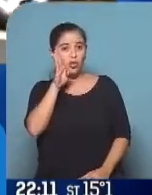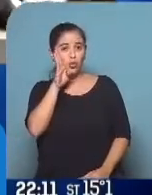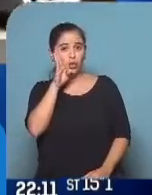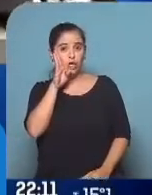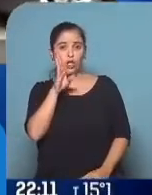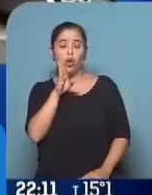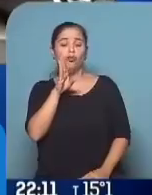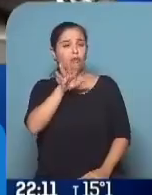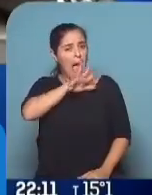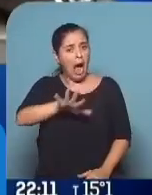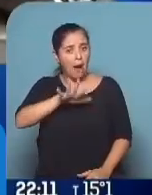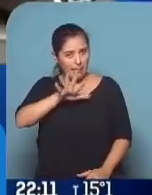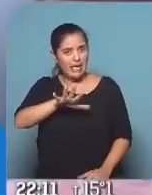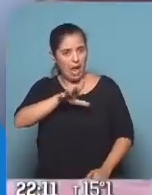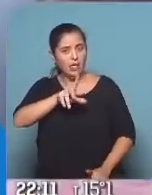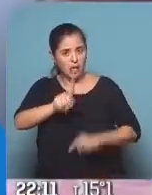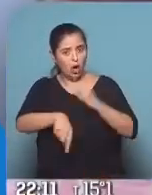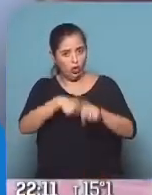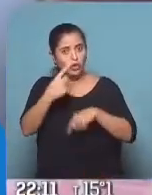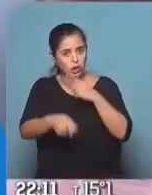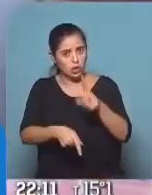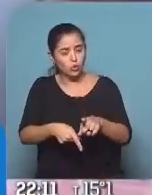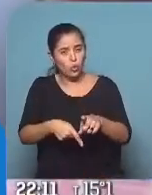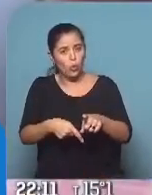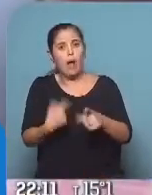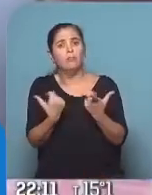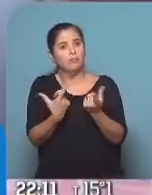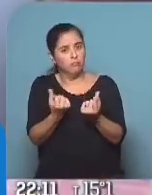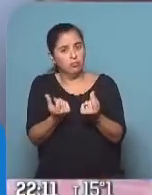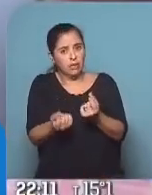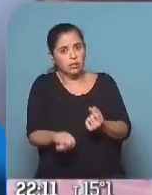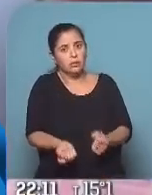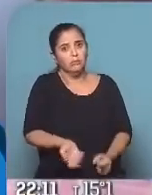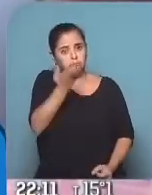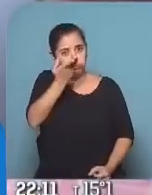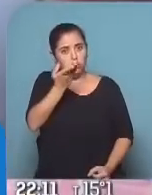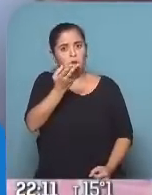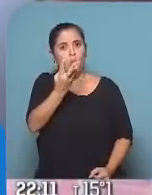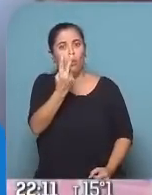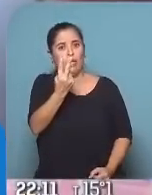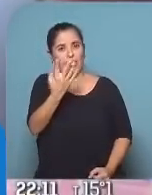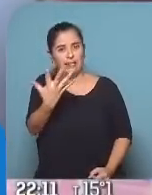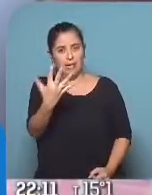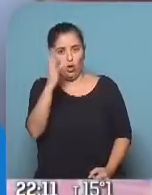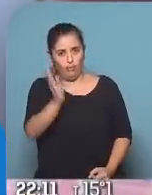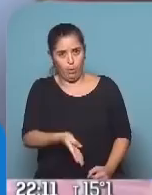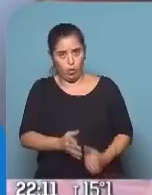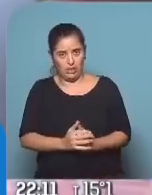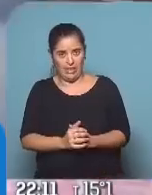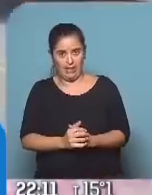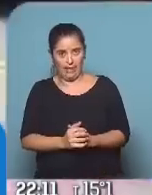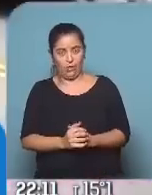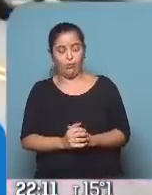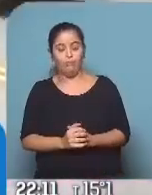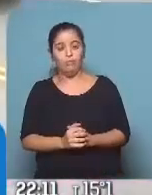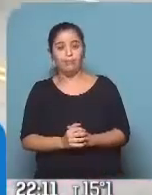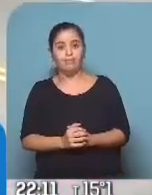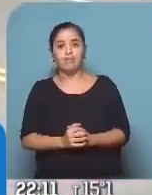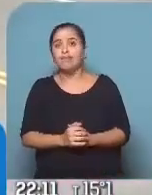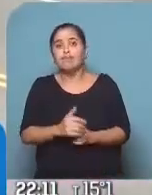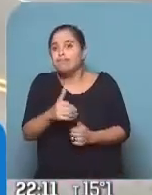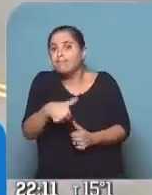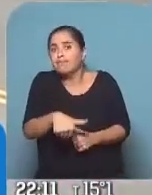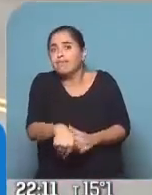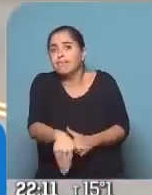la amenaza de Trump. Lleva al 25% los aranceles para todas las importaciones de China. ¿Qué va a pasar con esto? Y uno empieza a